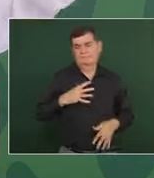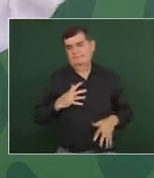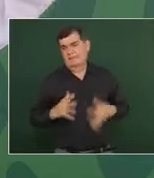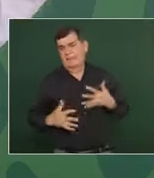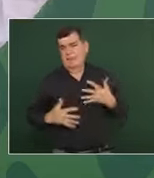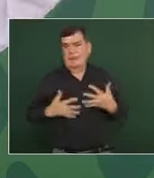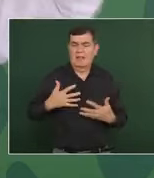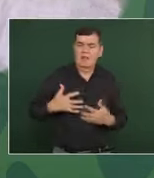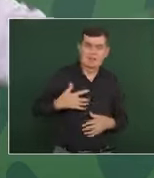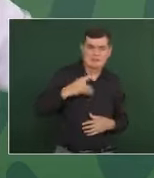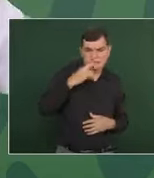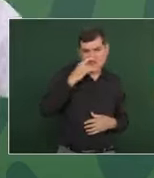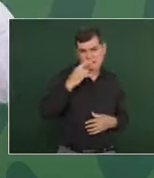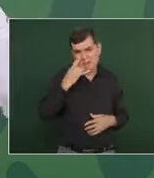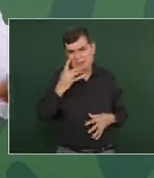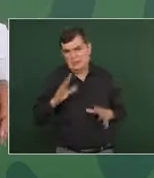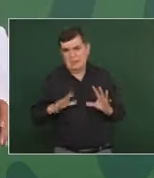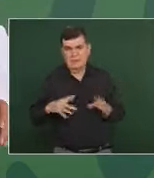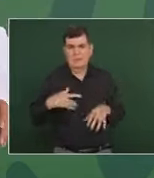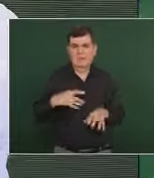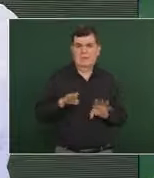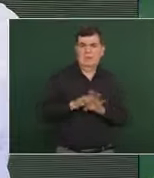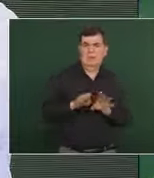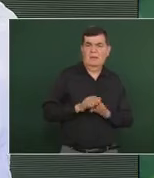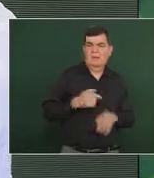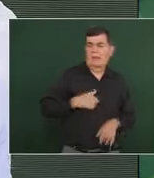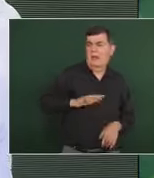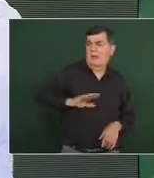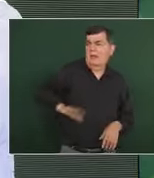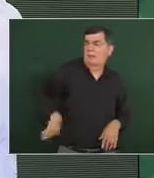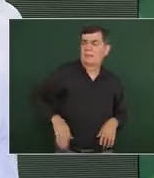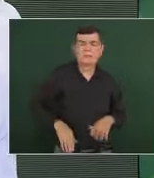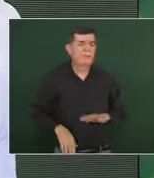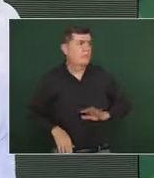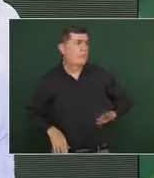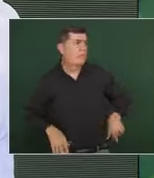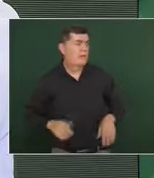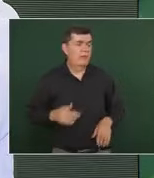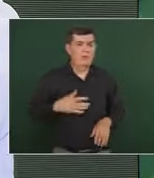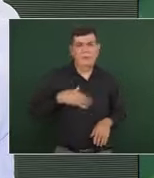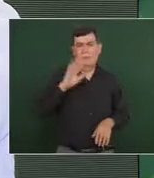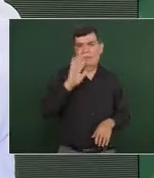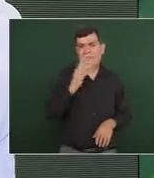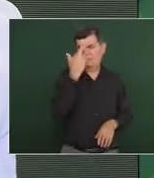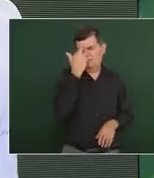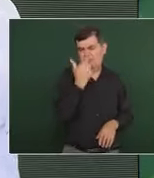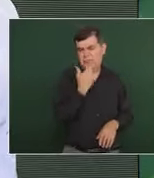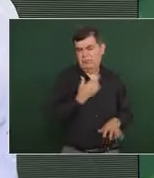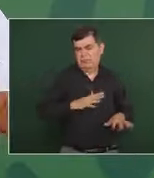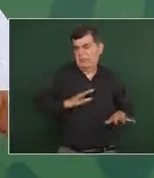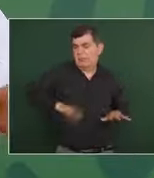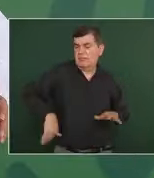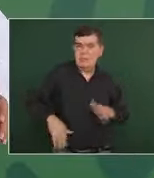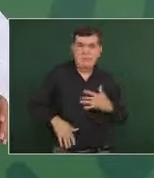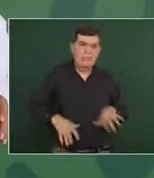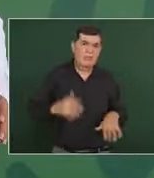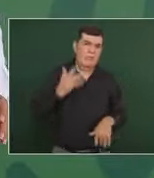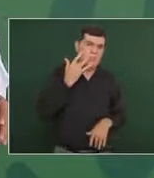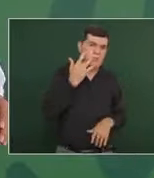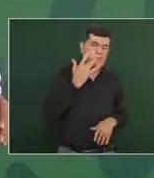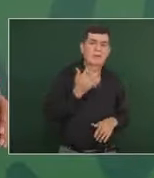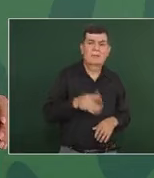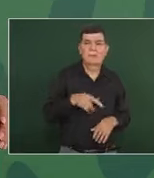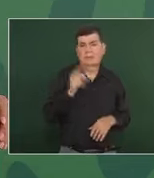y a veces esos son los más clasistas y más racistas. Nada más que ya el pueblo de México pues